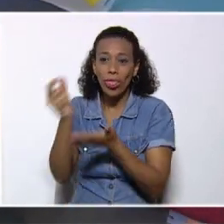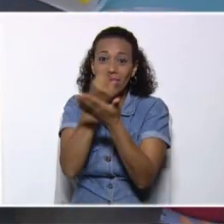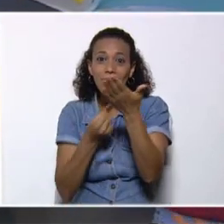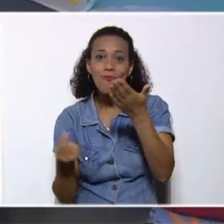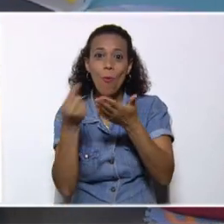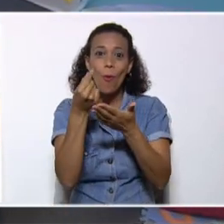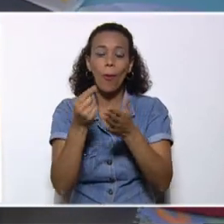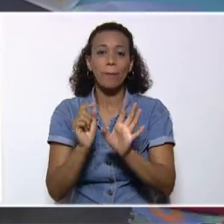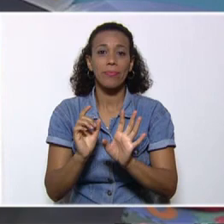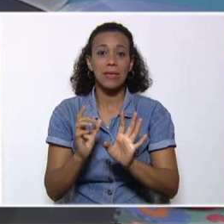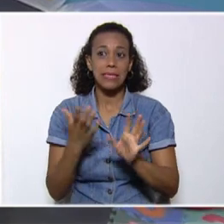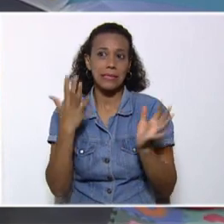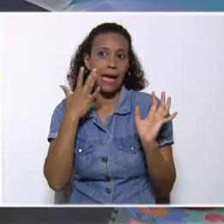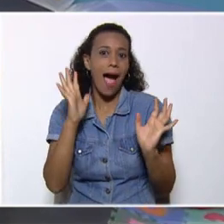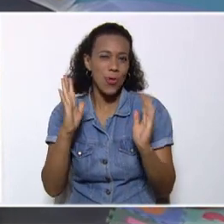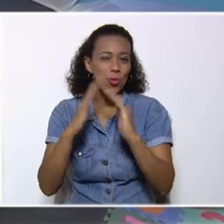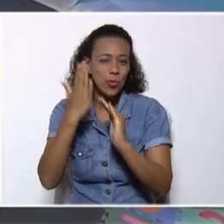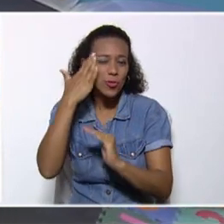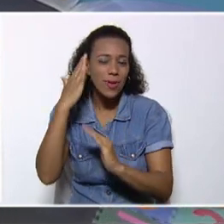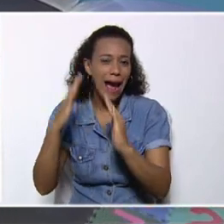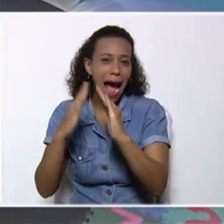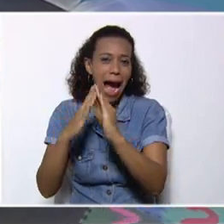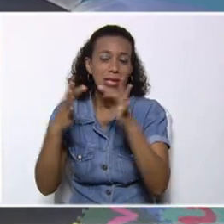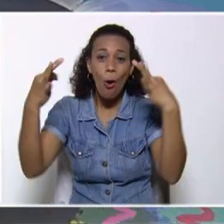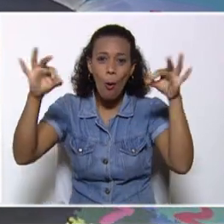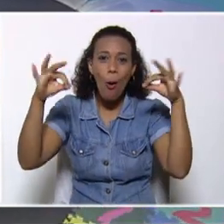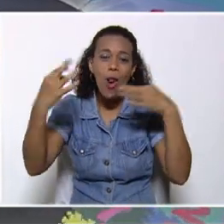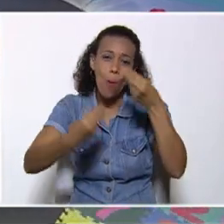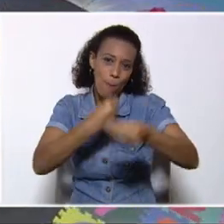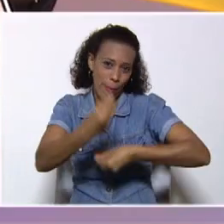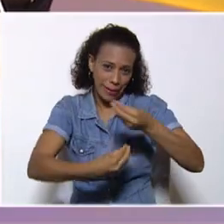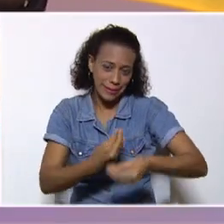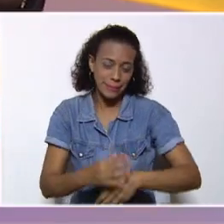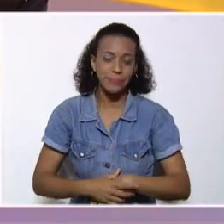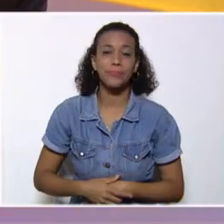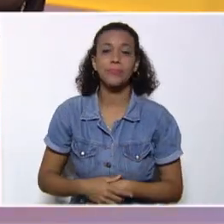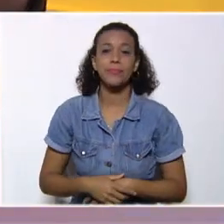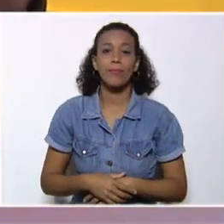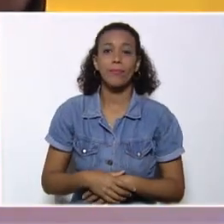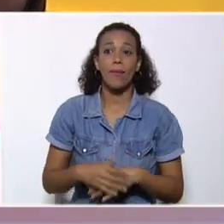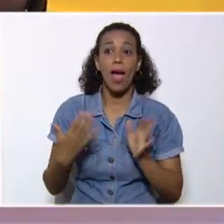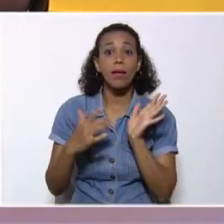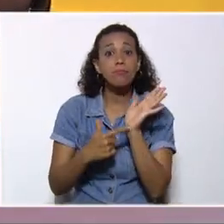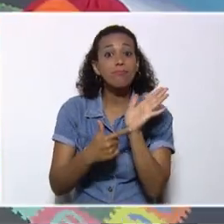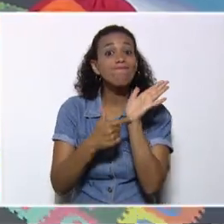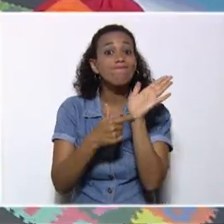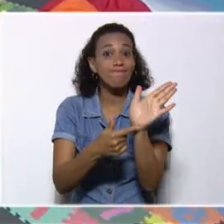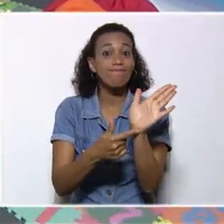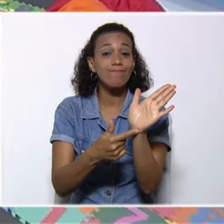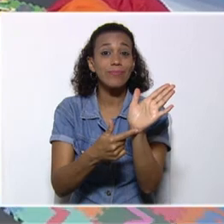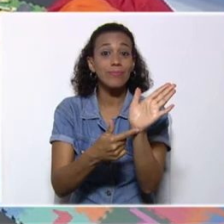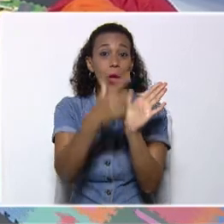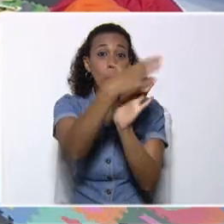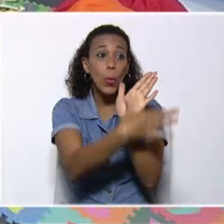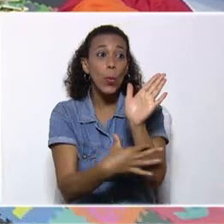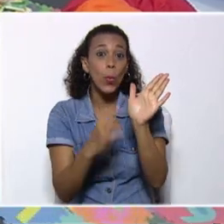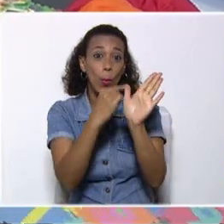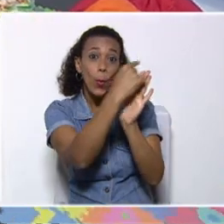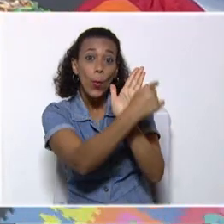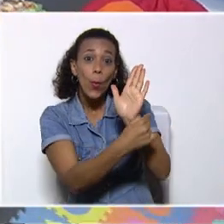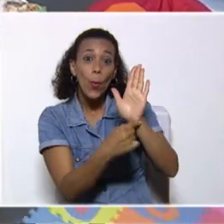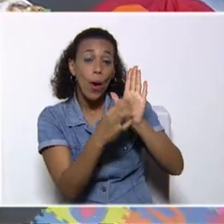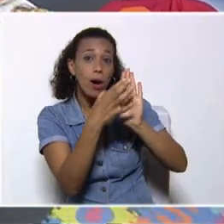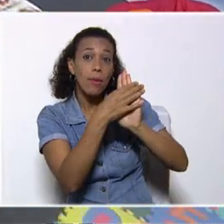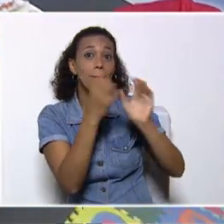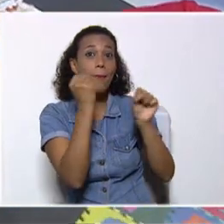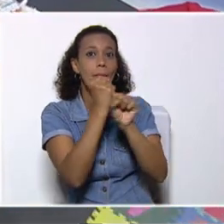ya elaborado, pero yo sé que en casa ustedes con cartón, con hoja, lo pueden hacer. Y en esta oportunidad, con la lámina,